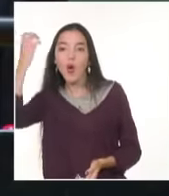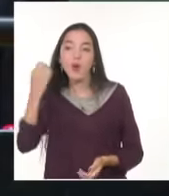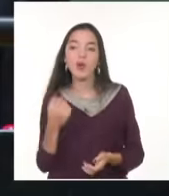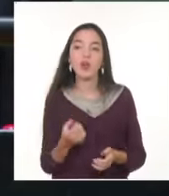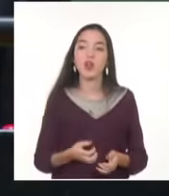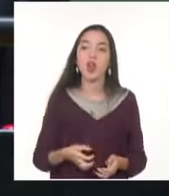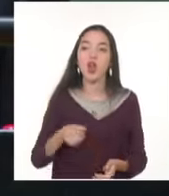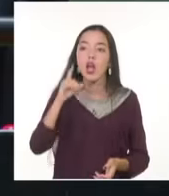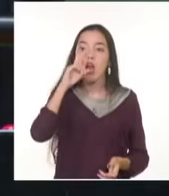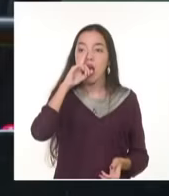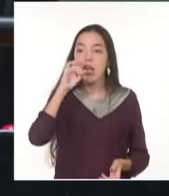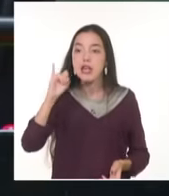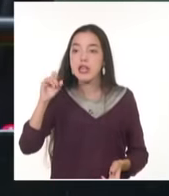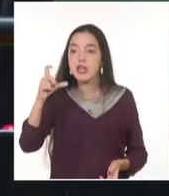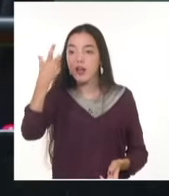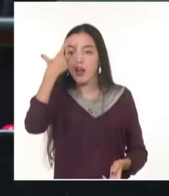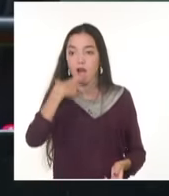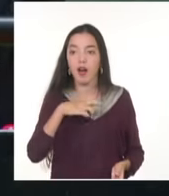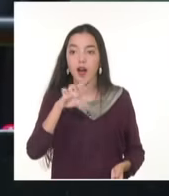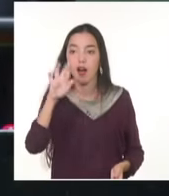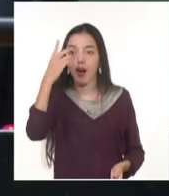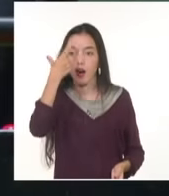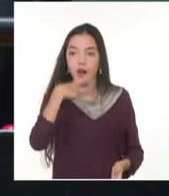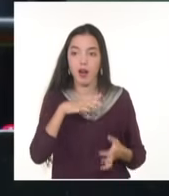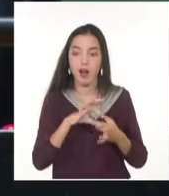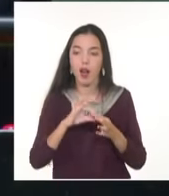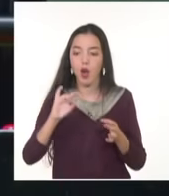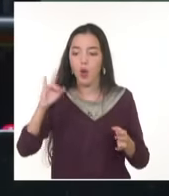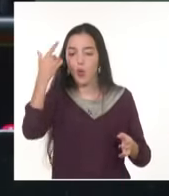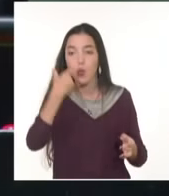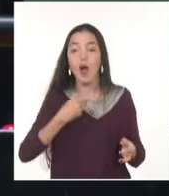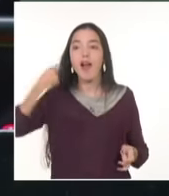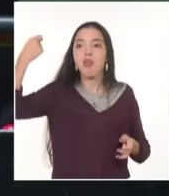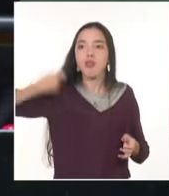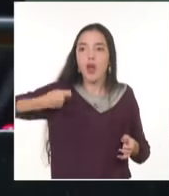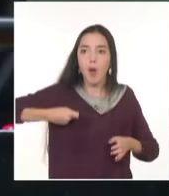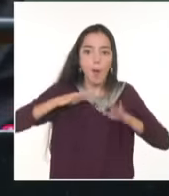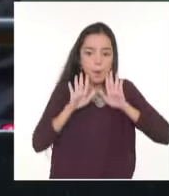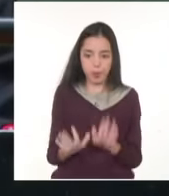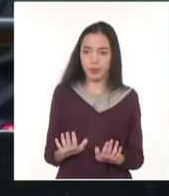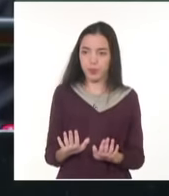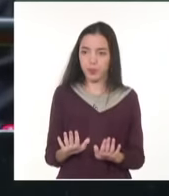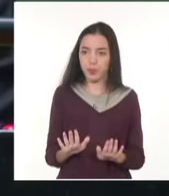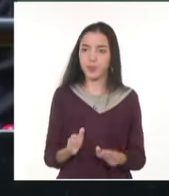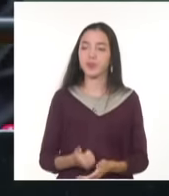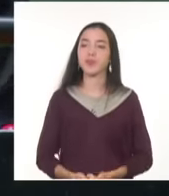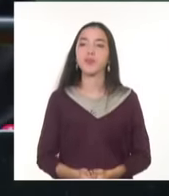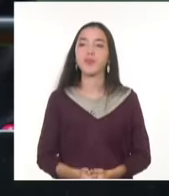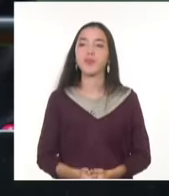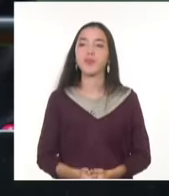Nicaragua deben cesar. El hermano pueblo de Sandino seguirá contando con nuestro